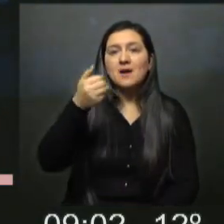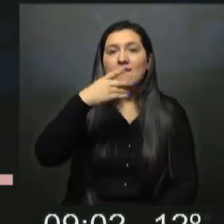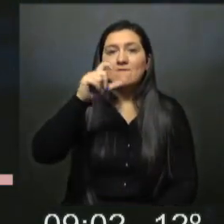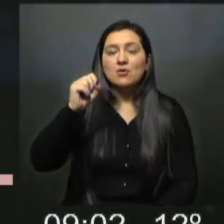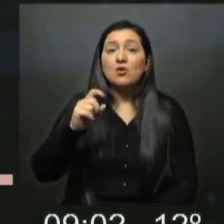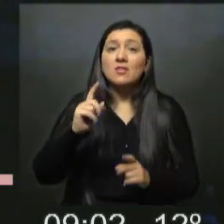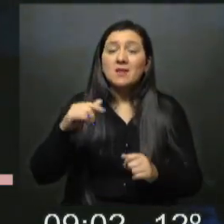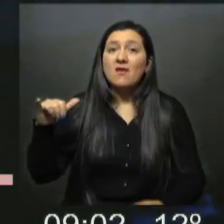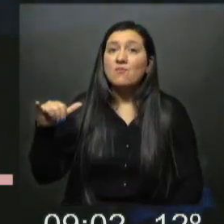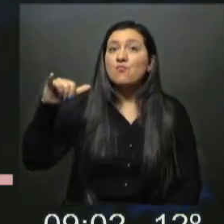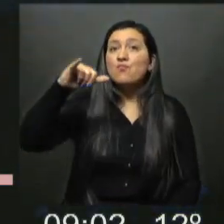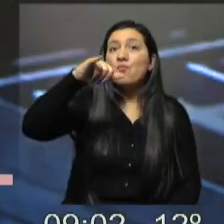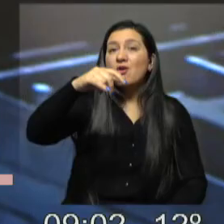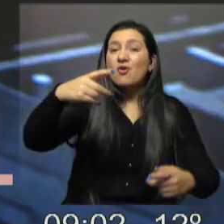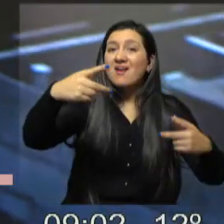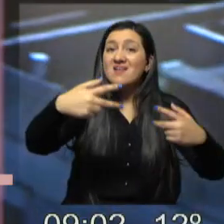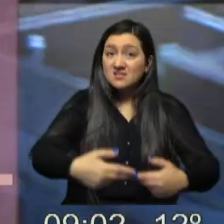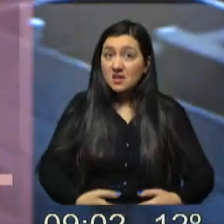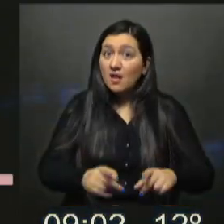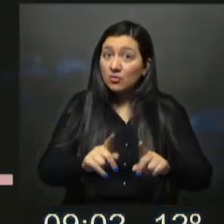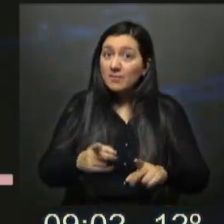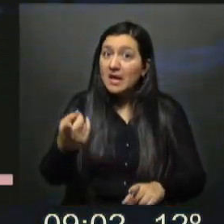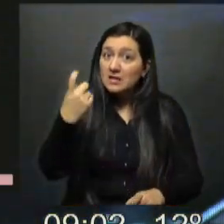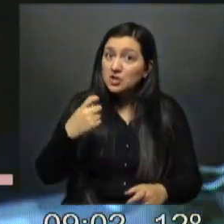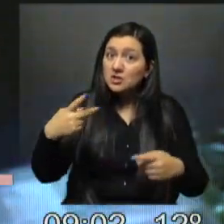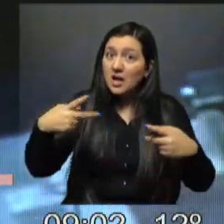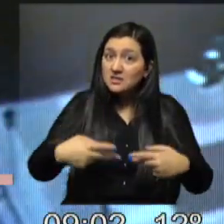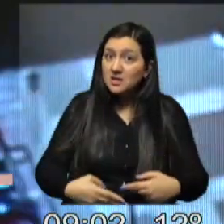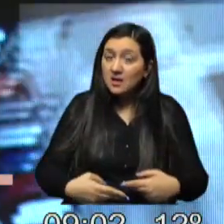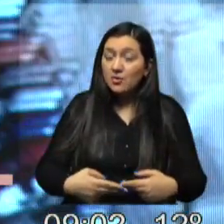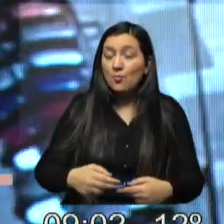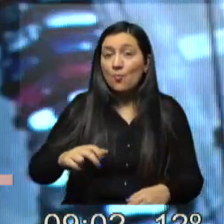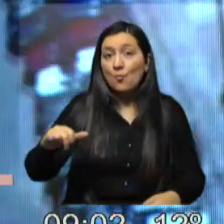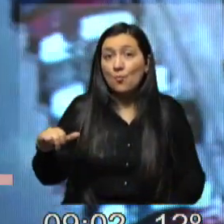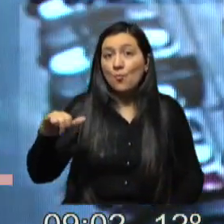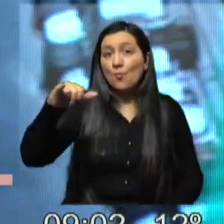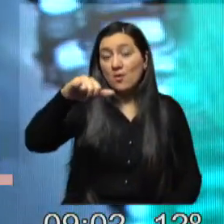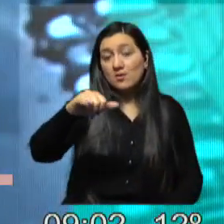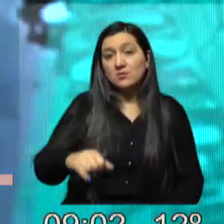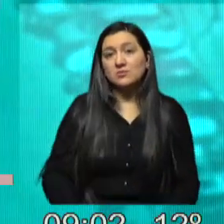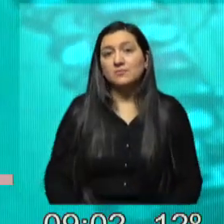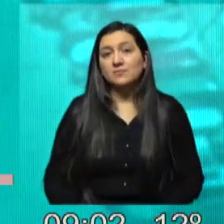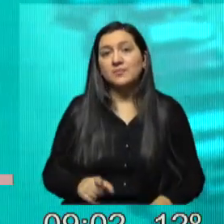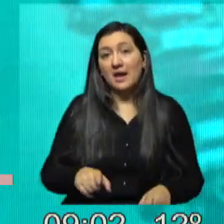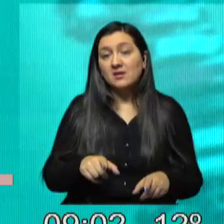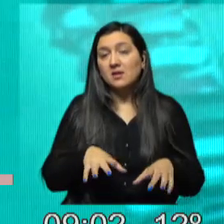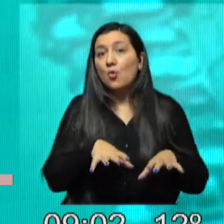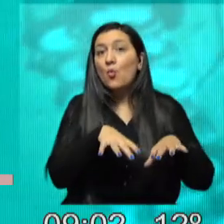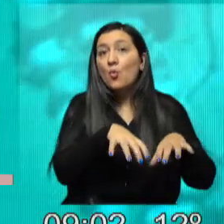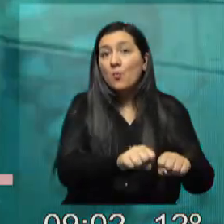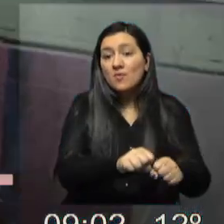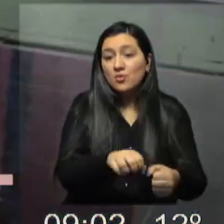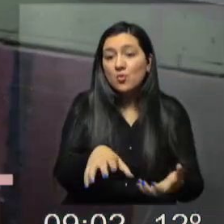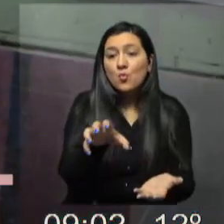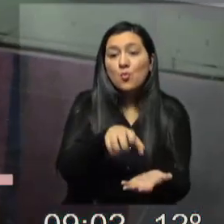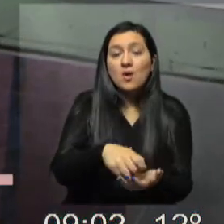vuelos cancelados en el aeropuerto de Guarulhos. Los vuelos, exacto. Y bueno, y allí hay una ocupación del espacio público que estuvo